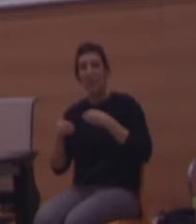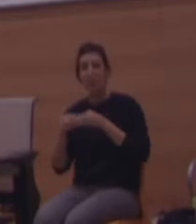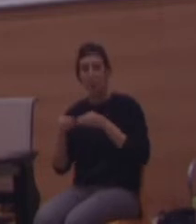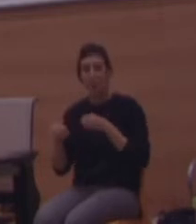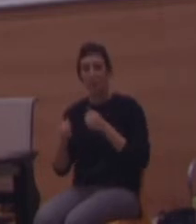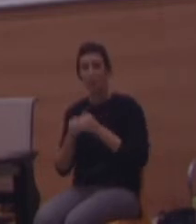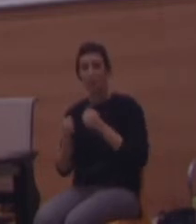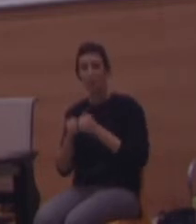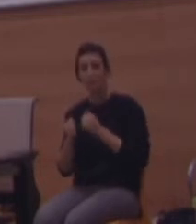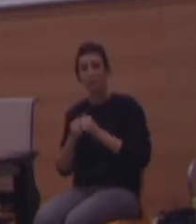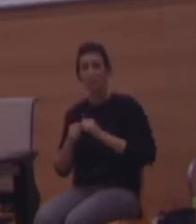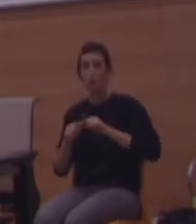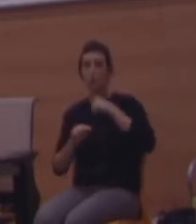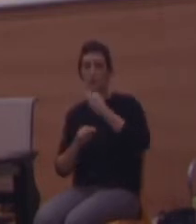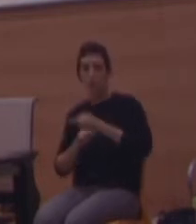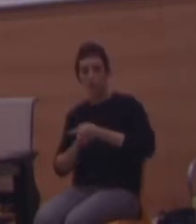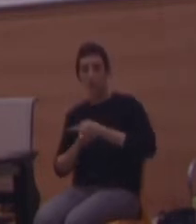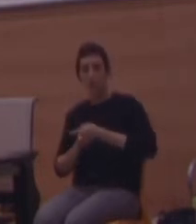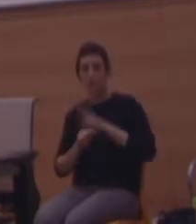fase de apoyo, del apoyo medio, vamos.